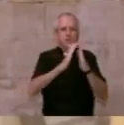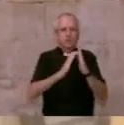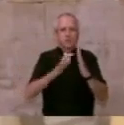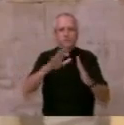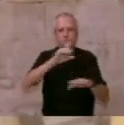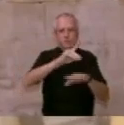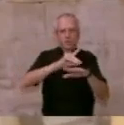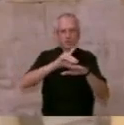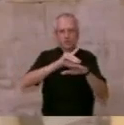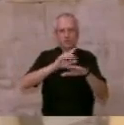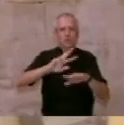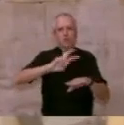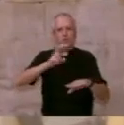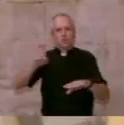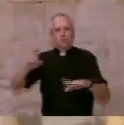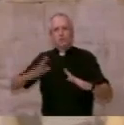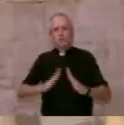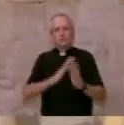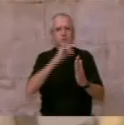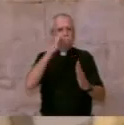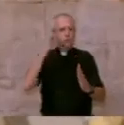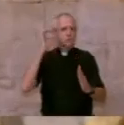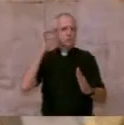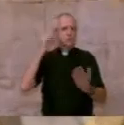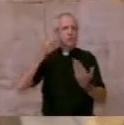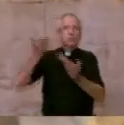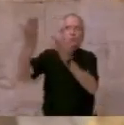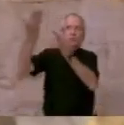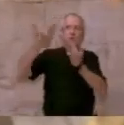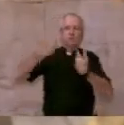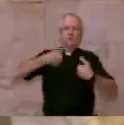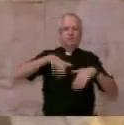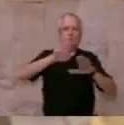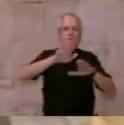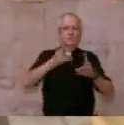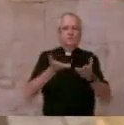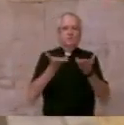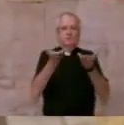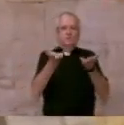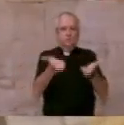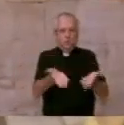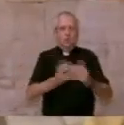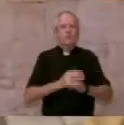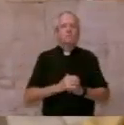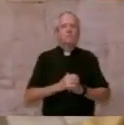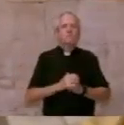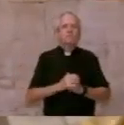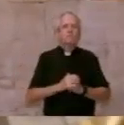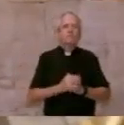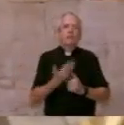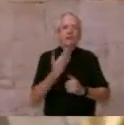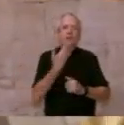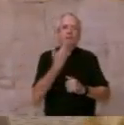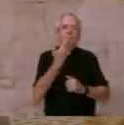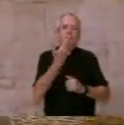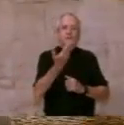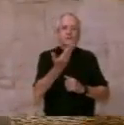y todos los santos por cuya intercesión confiamos obtener siempre tu ayuda.